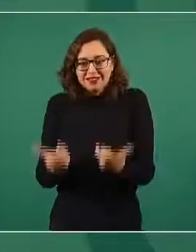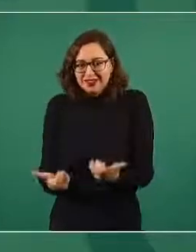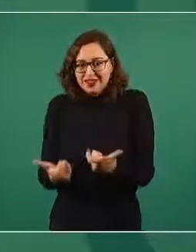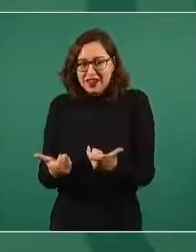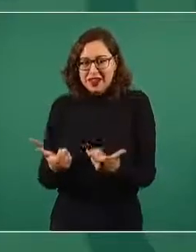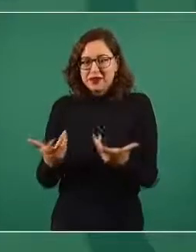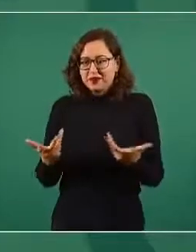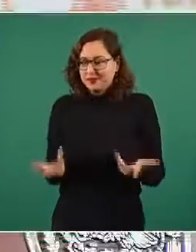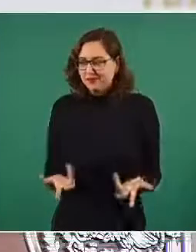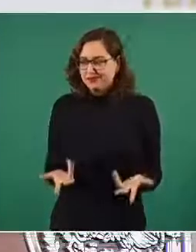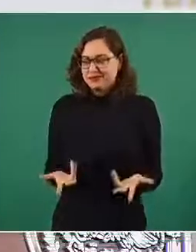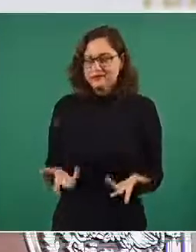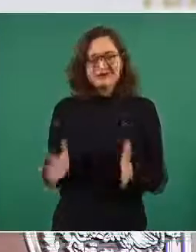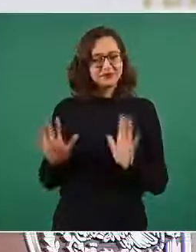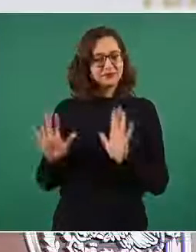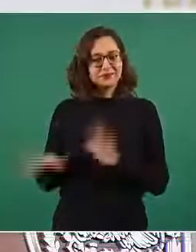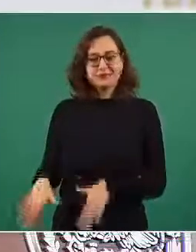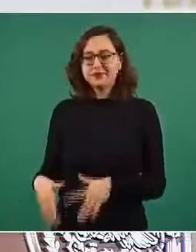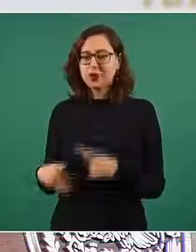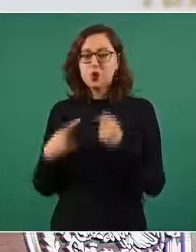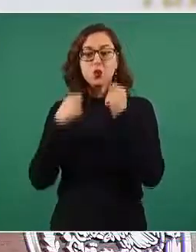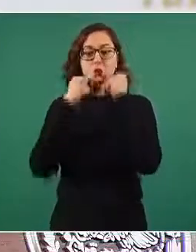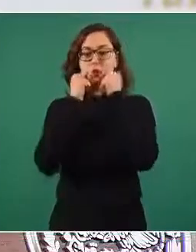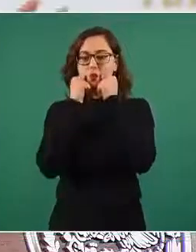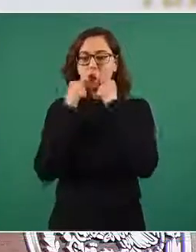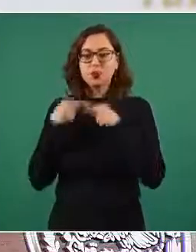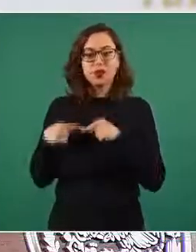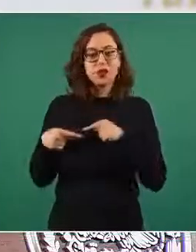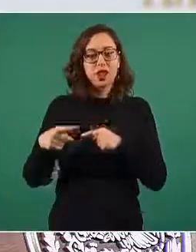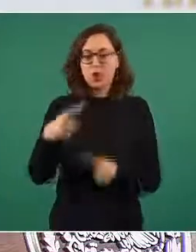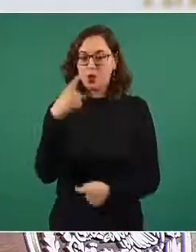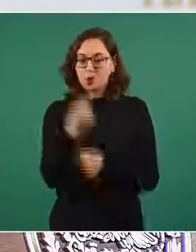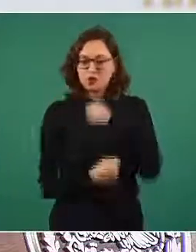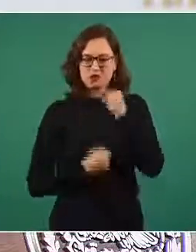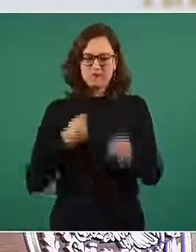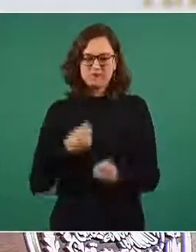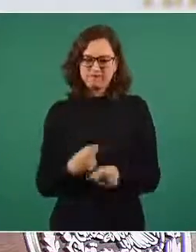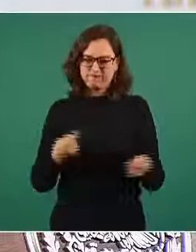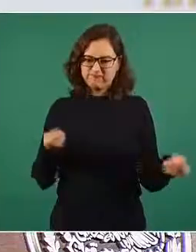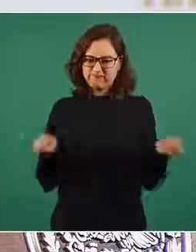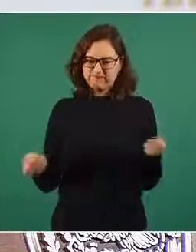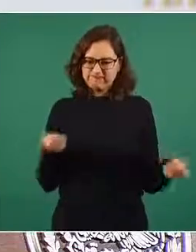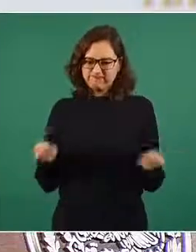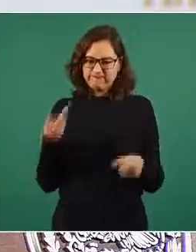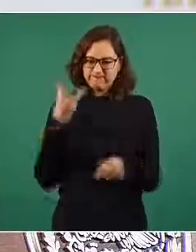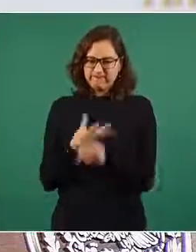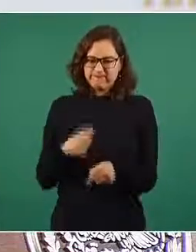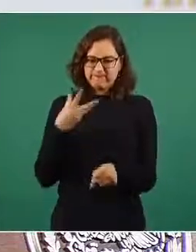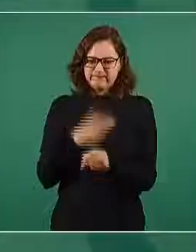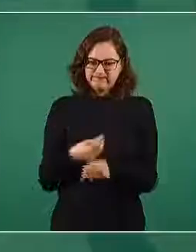y gobierna también que cuando termina su misión,